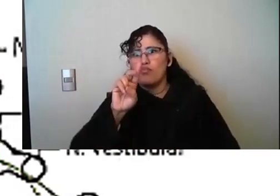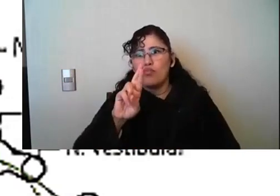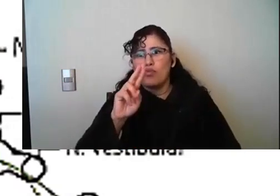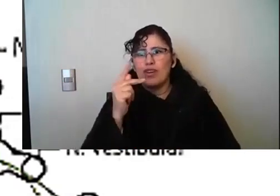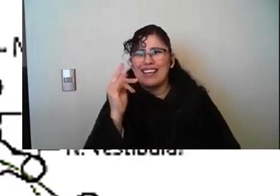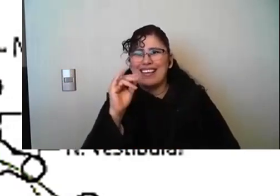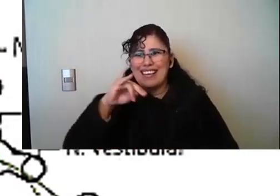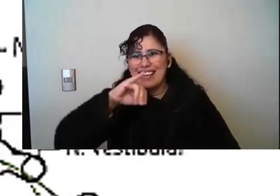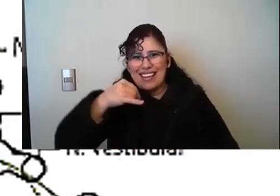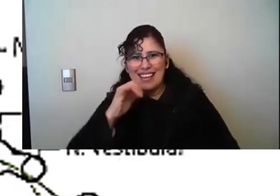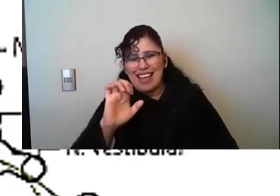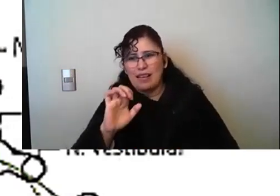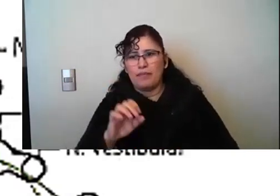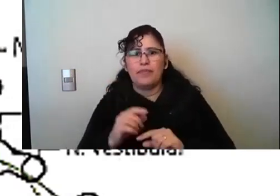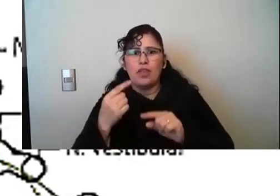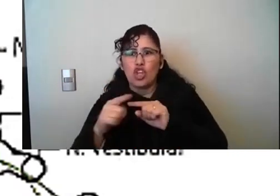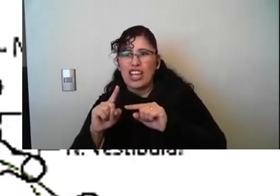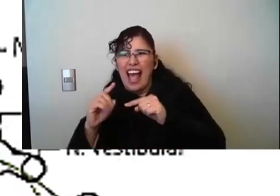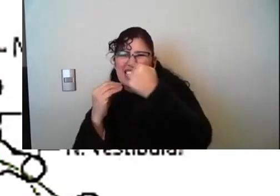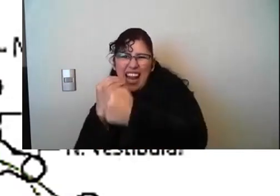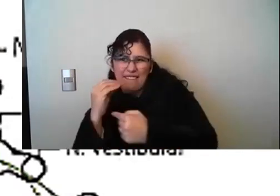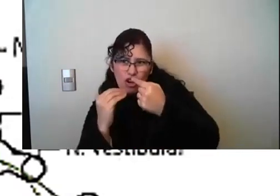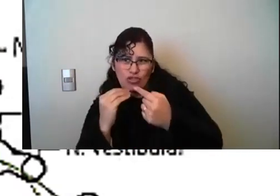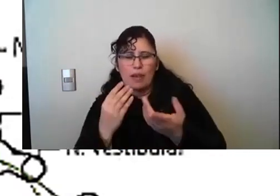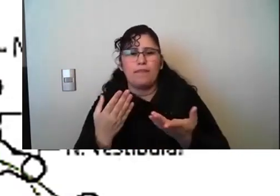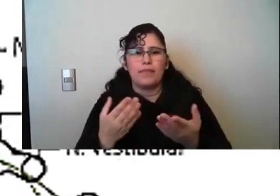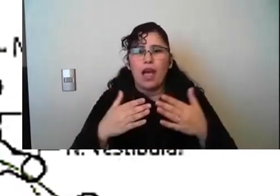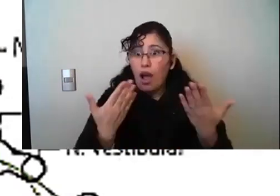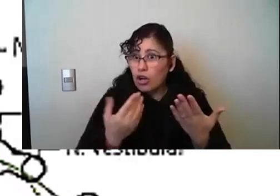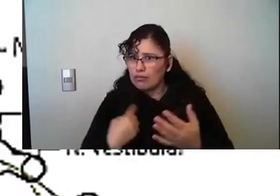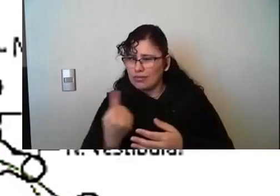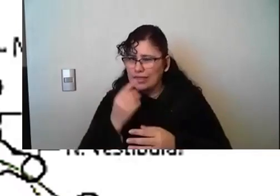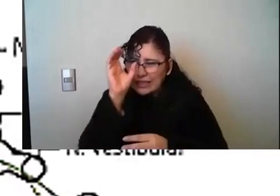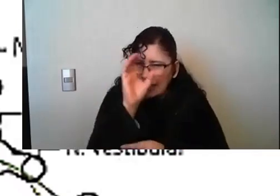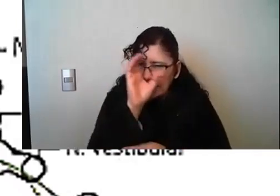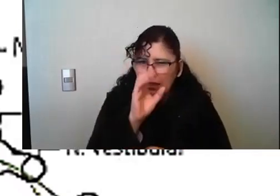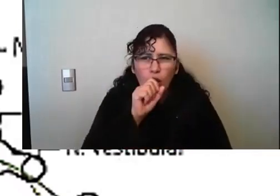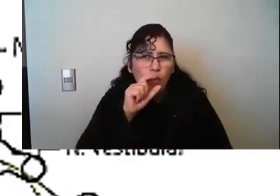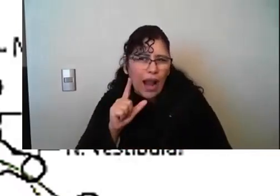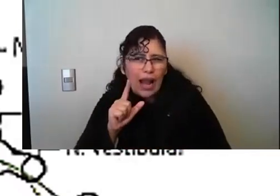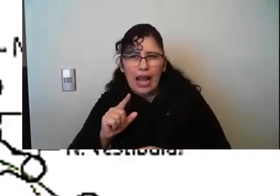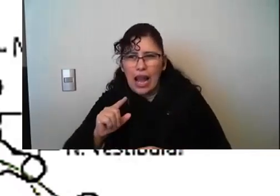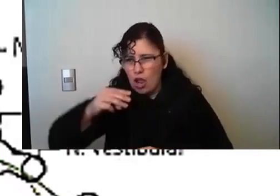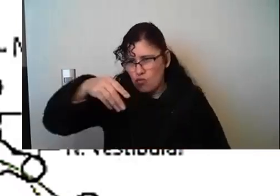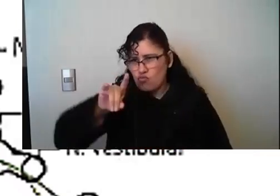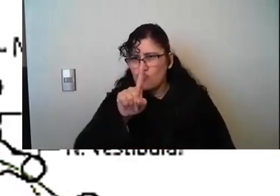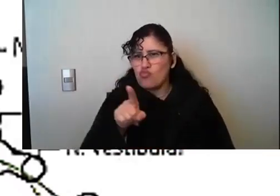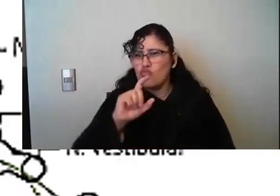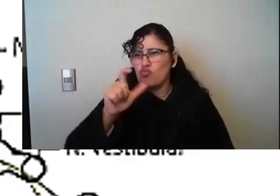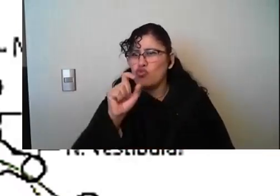son aferentes del cerebelo, son o musgosas o trepadoras.